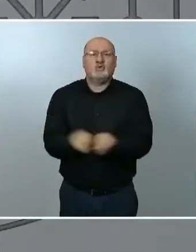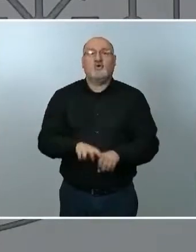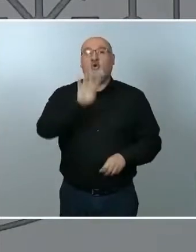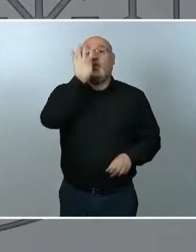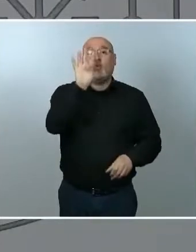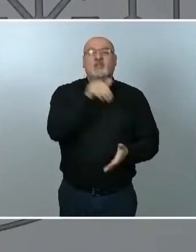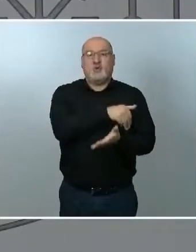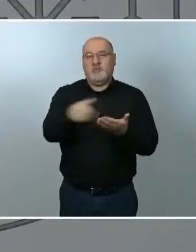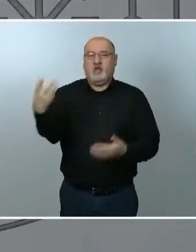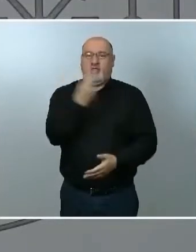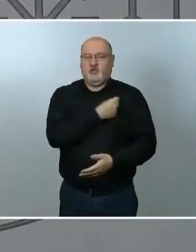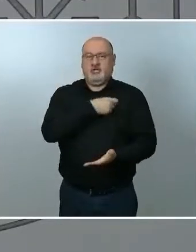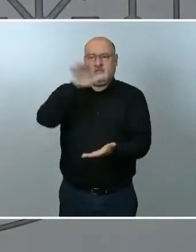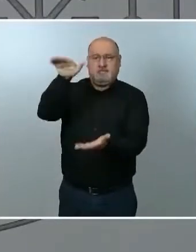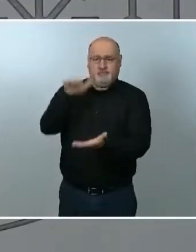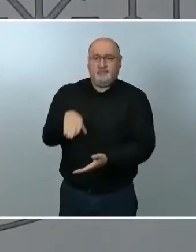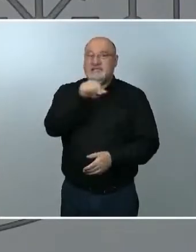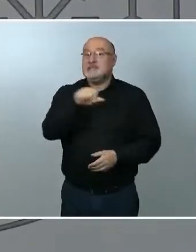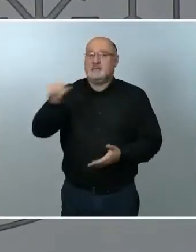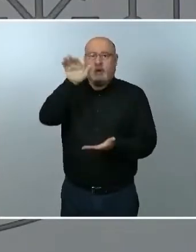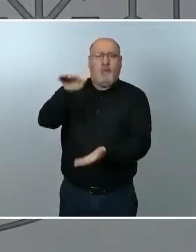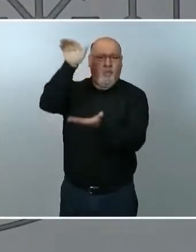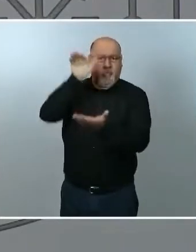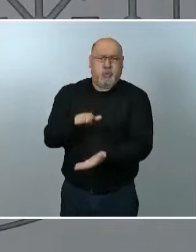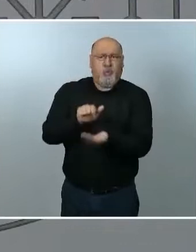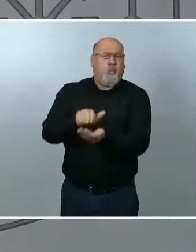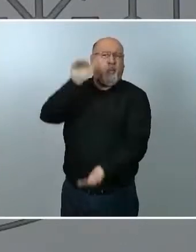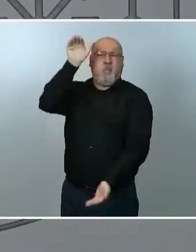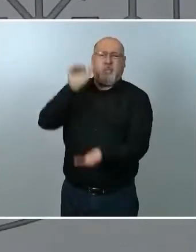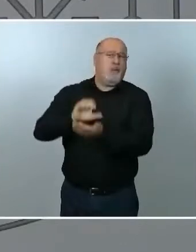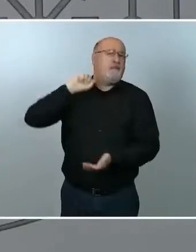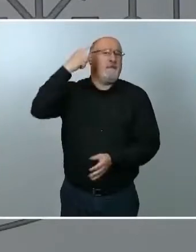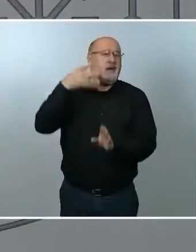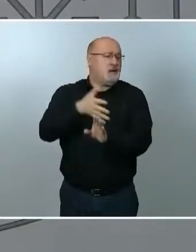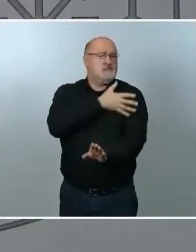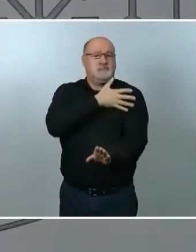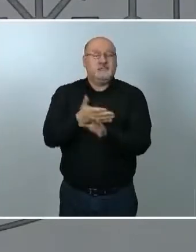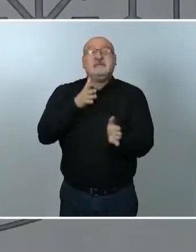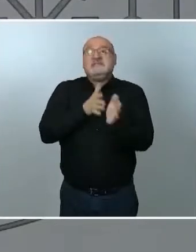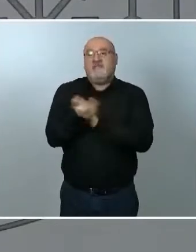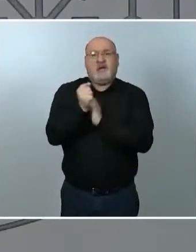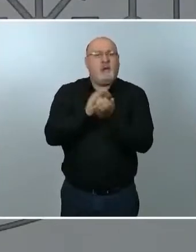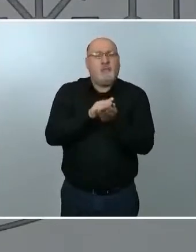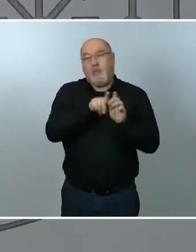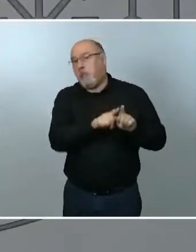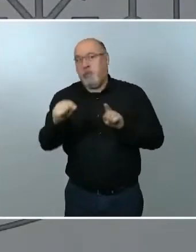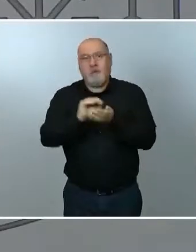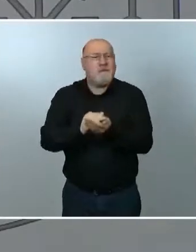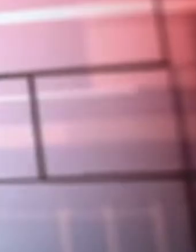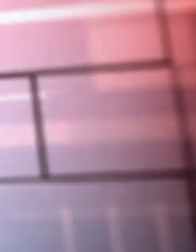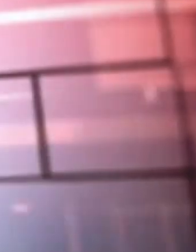millones de dosis. Por tanto, una semana que sin duda alguna va a marcar un punto de inflexión en la llegada de vacunas a nuestro